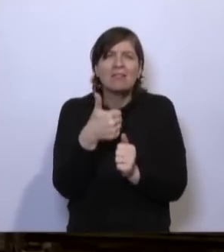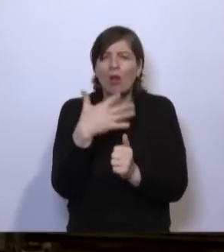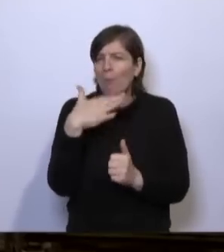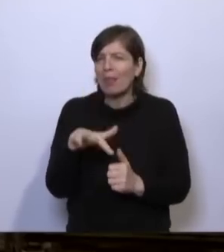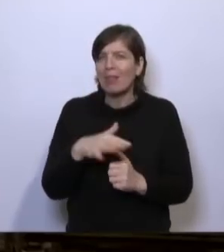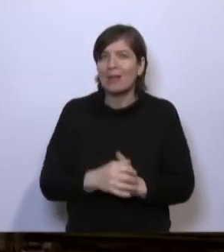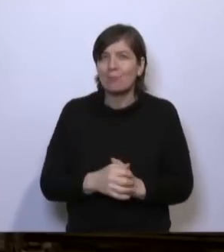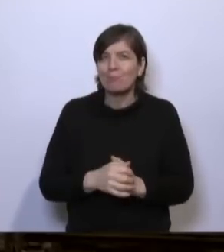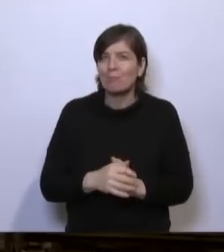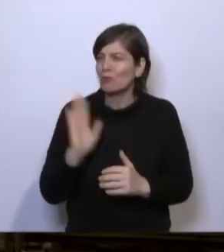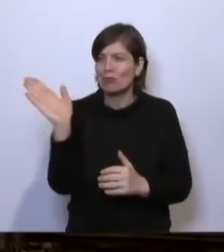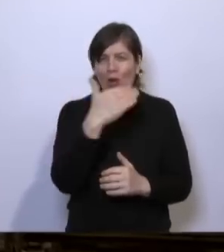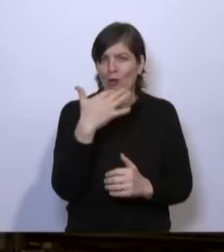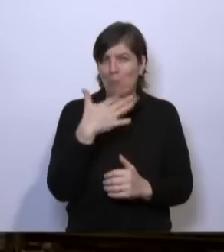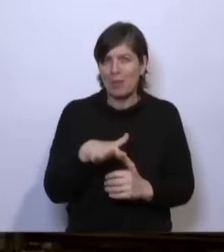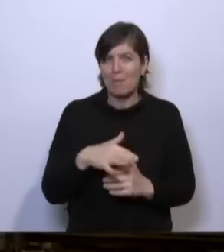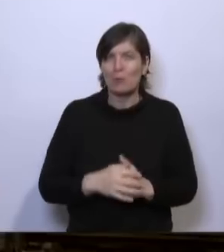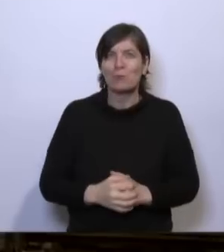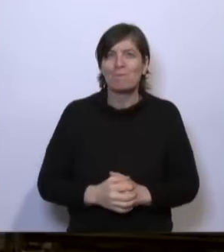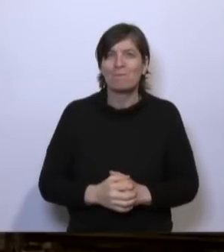de comprender por todos.